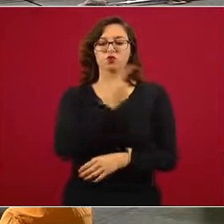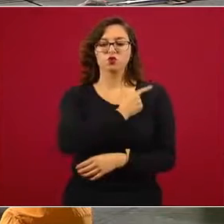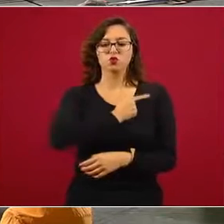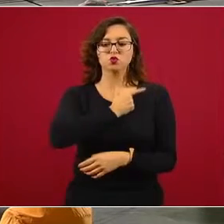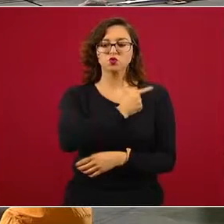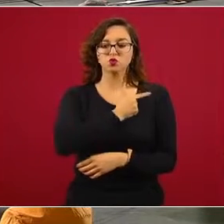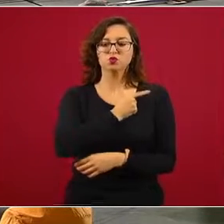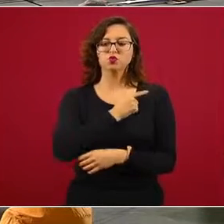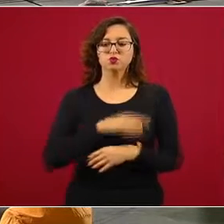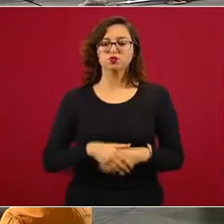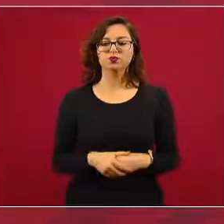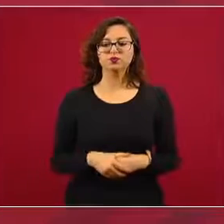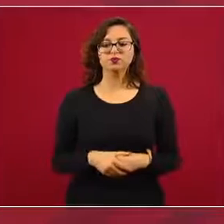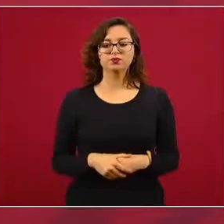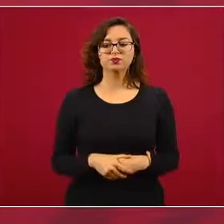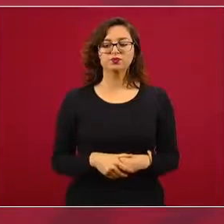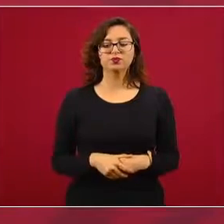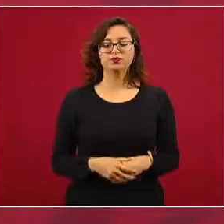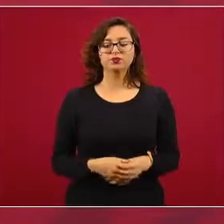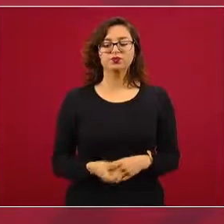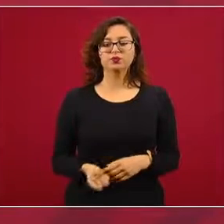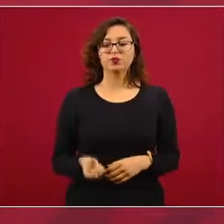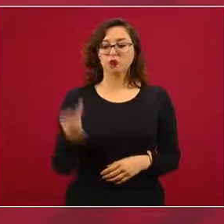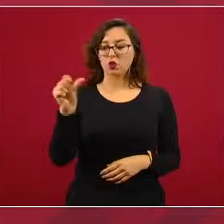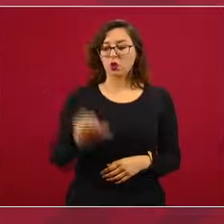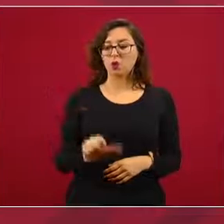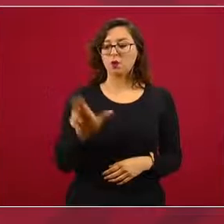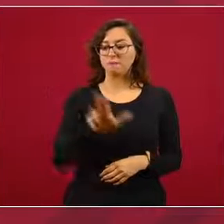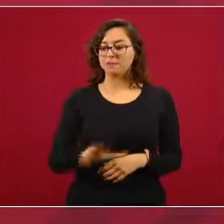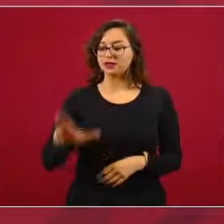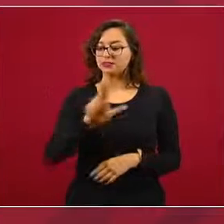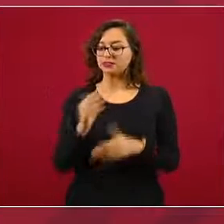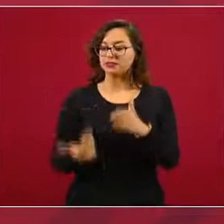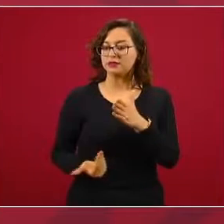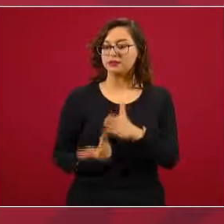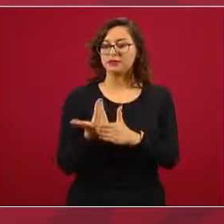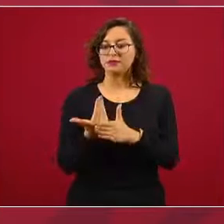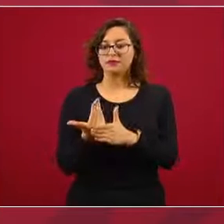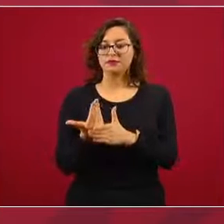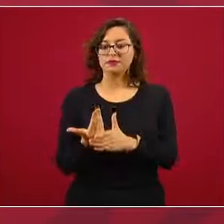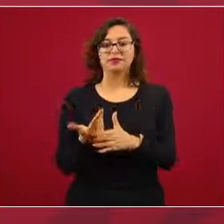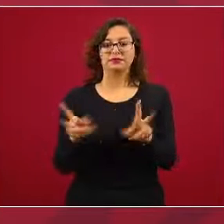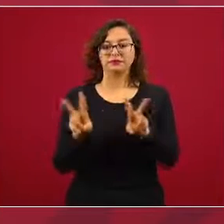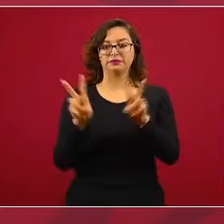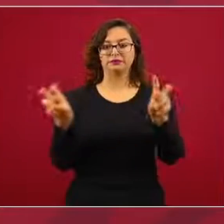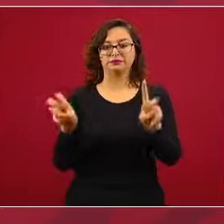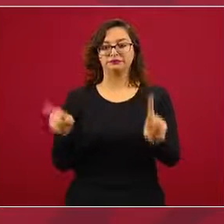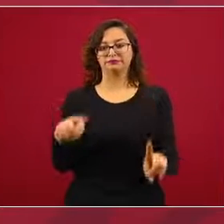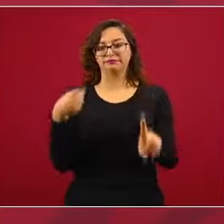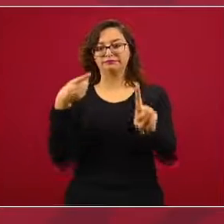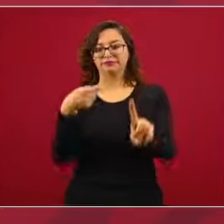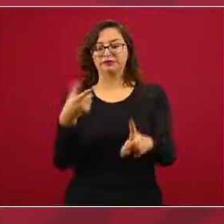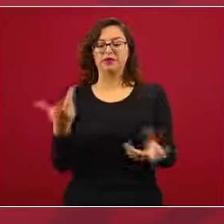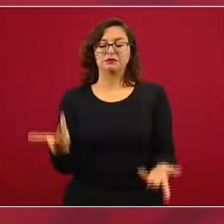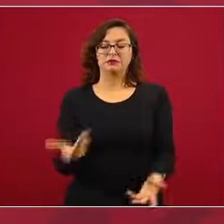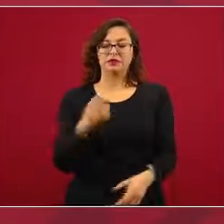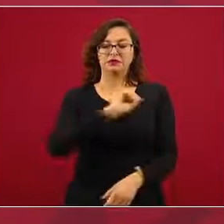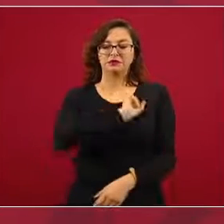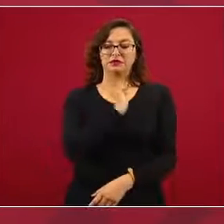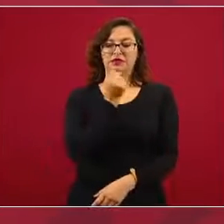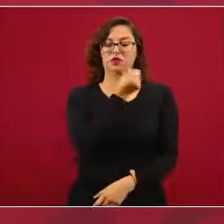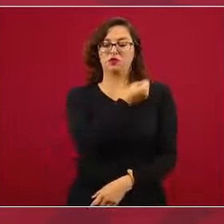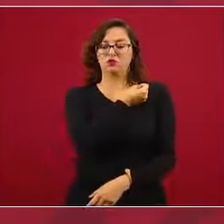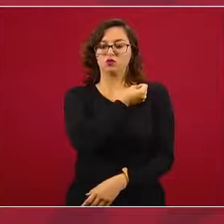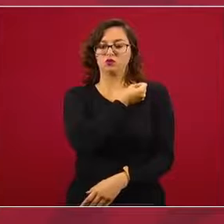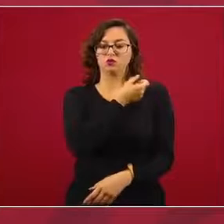dedicar esta mañana, es martes, del Pulso de la Salud, concretándonos en lo